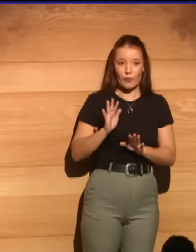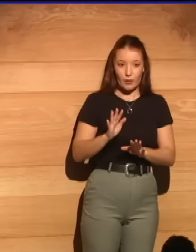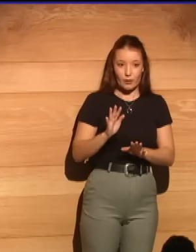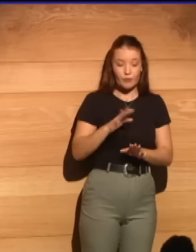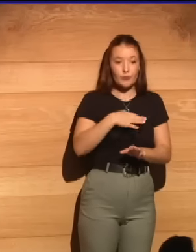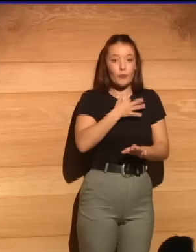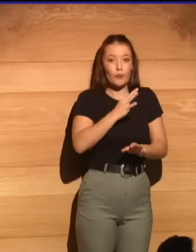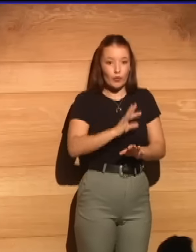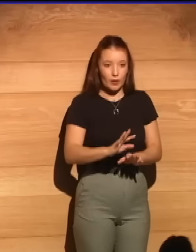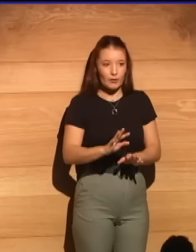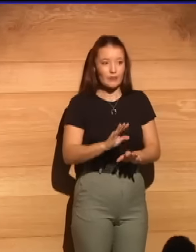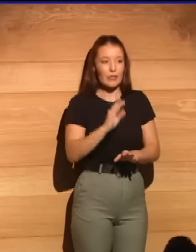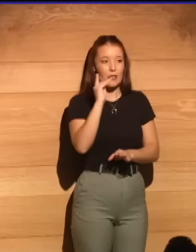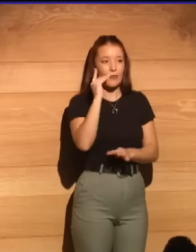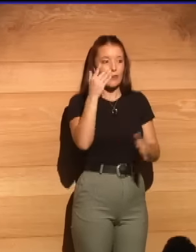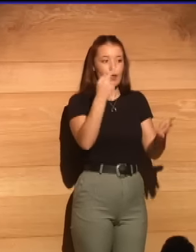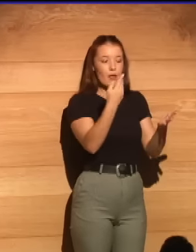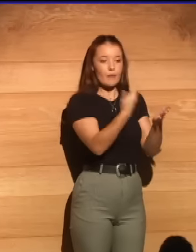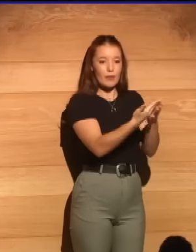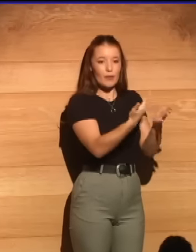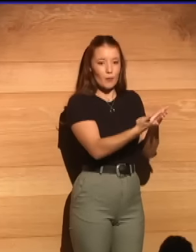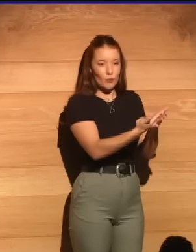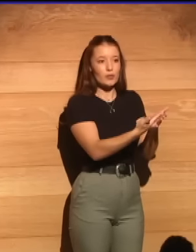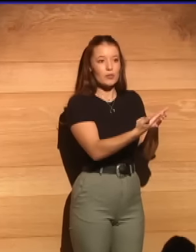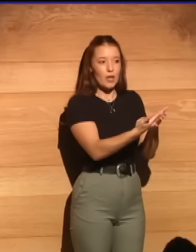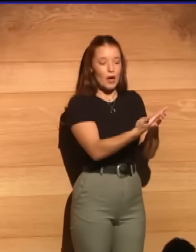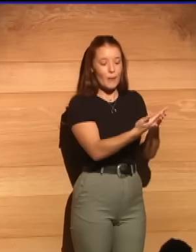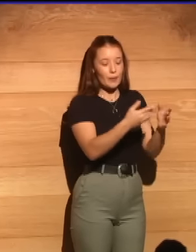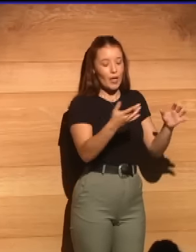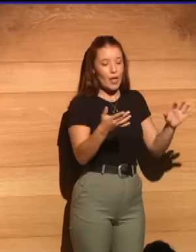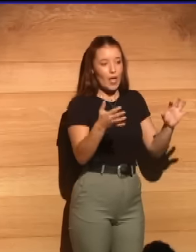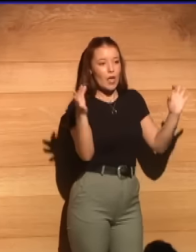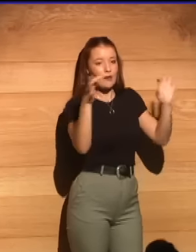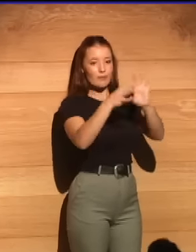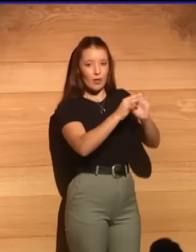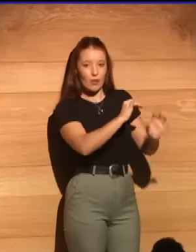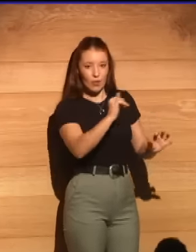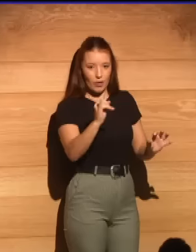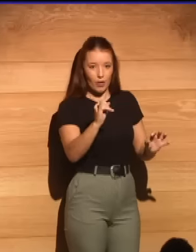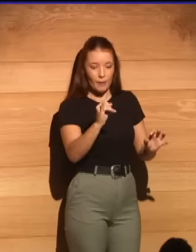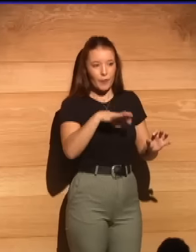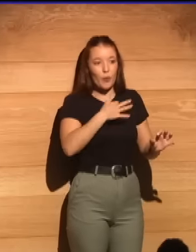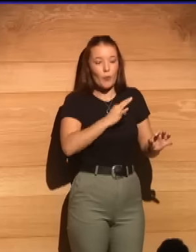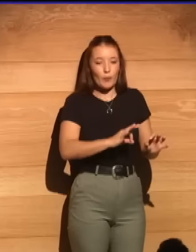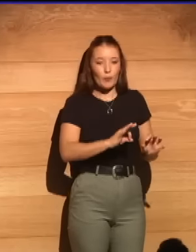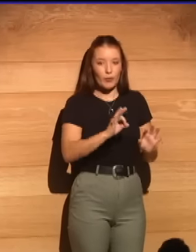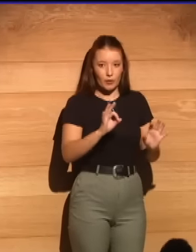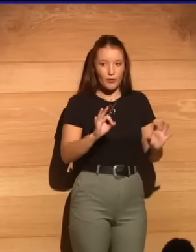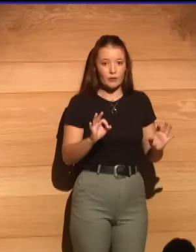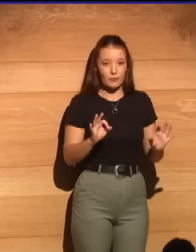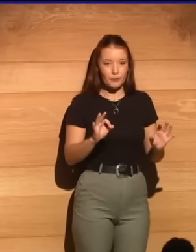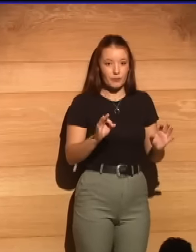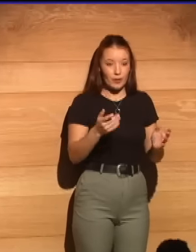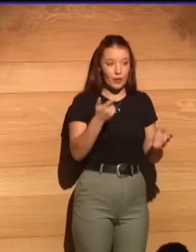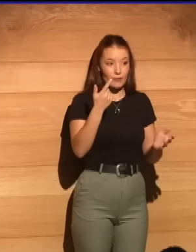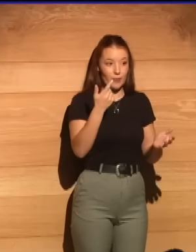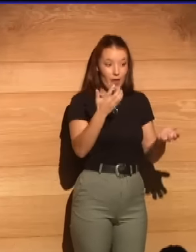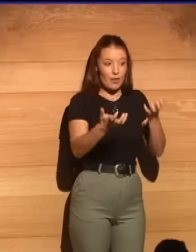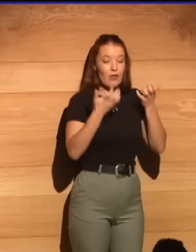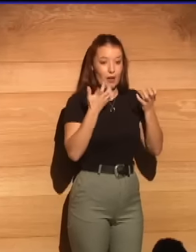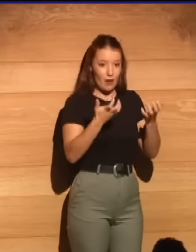que es perfectamente compatible con la productividad empresarial. De hecho, hay empresas que nos están diciendo que han tenido ganancias de